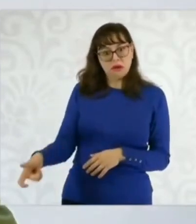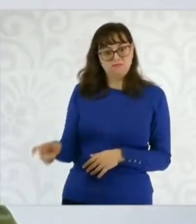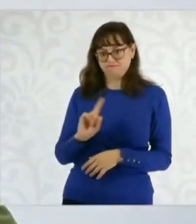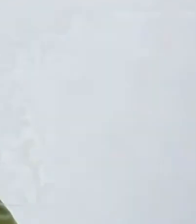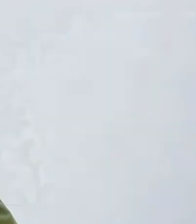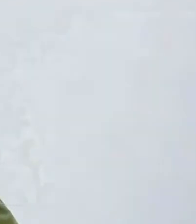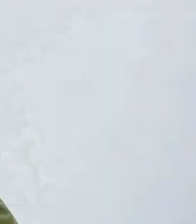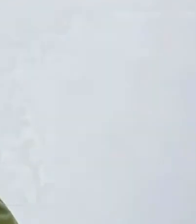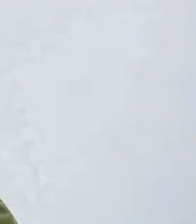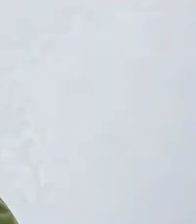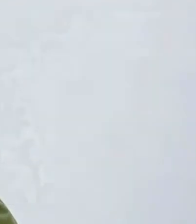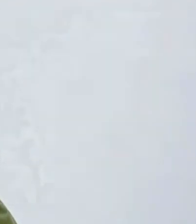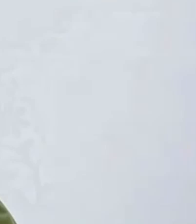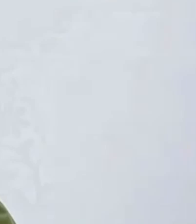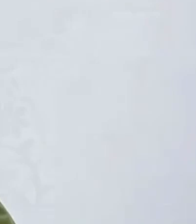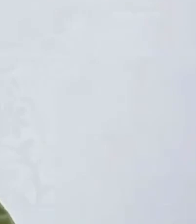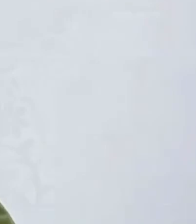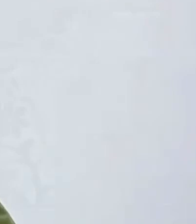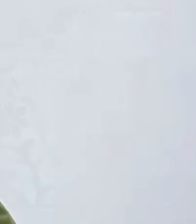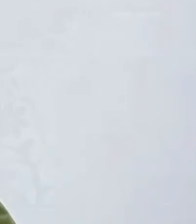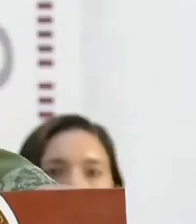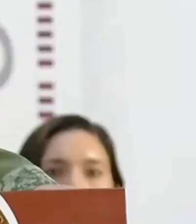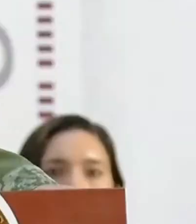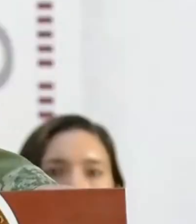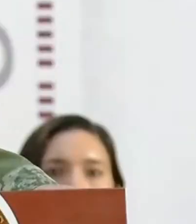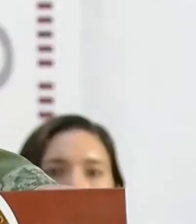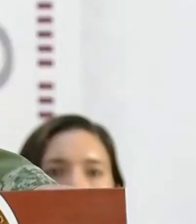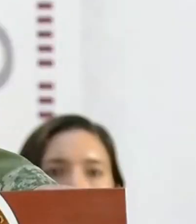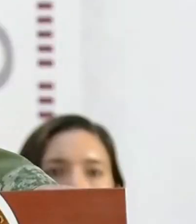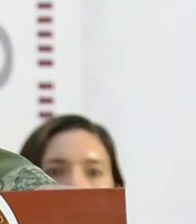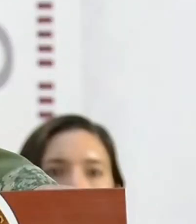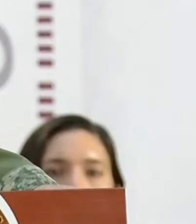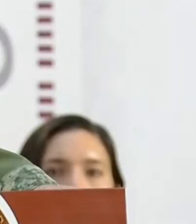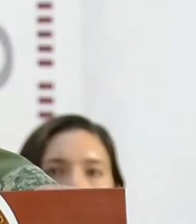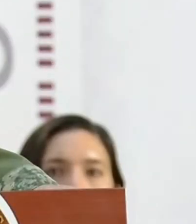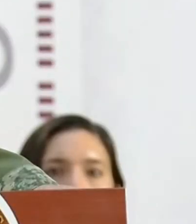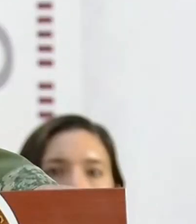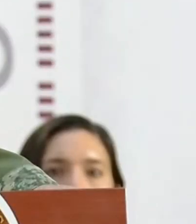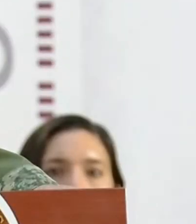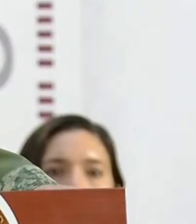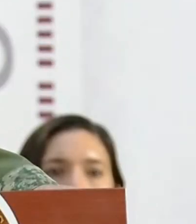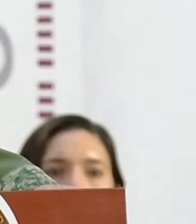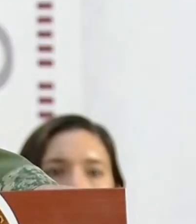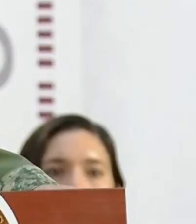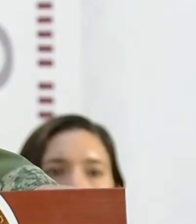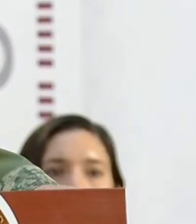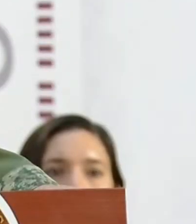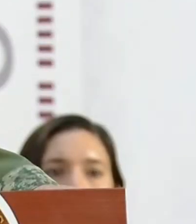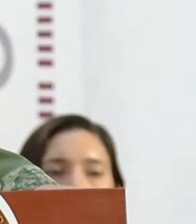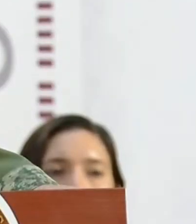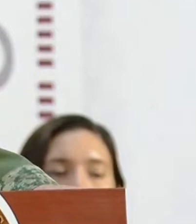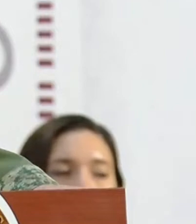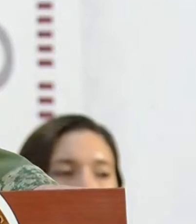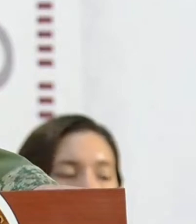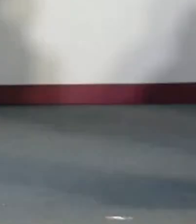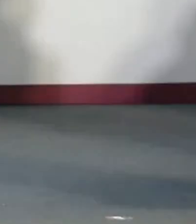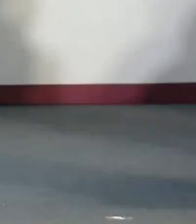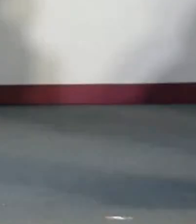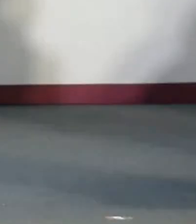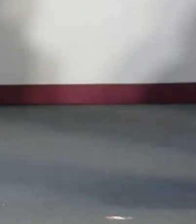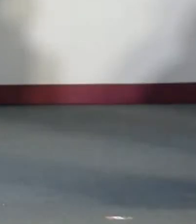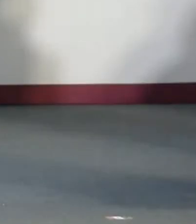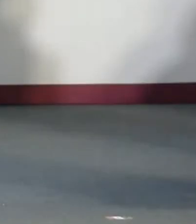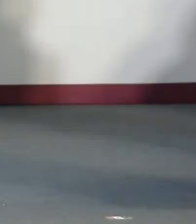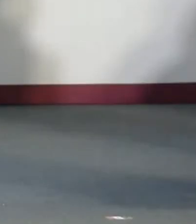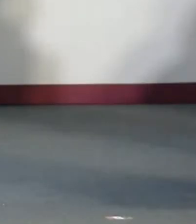es como actuamos. Pero les repito, sistemáticamente no hay una instrucción para que se actúe de manera que esté fuera de